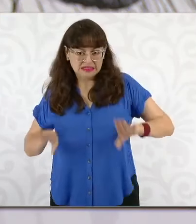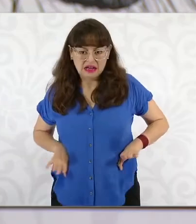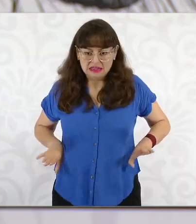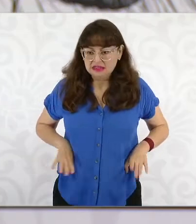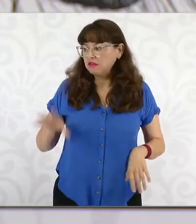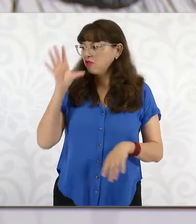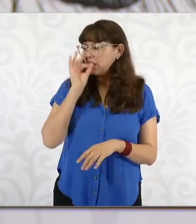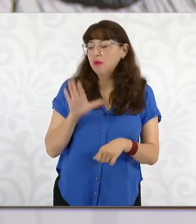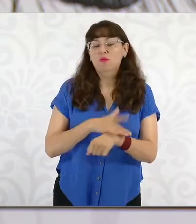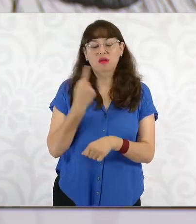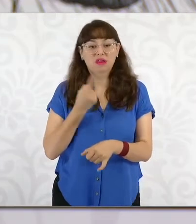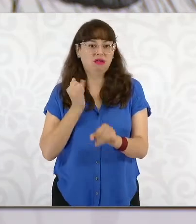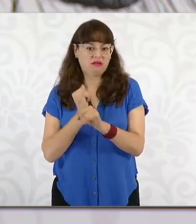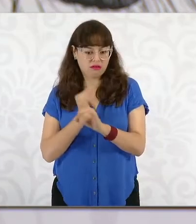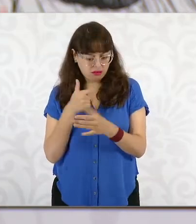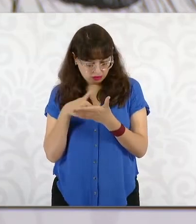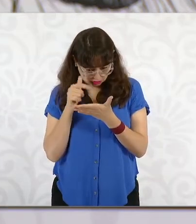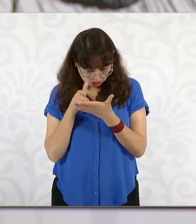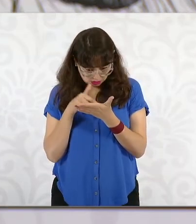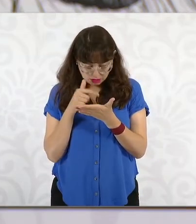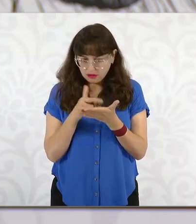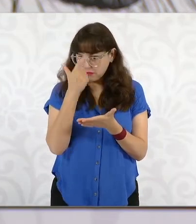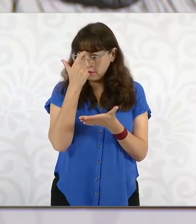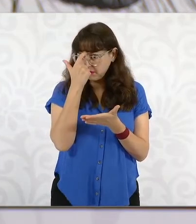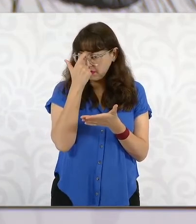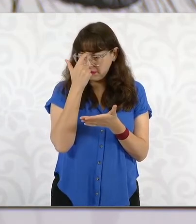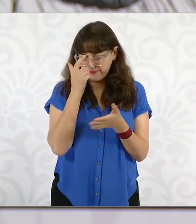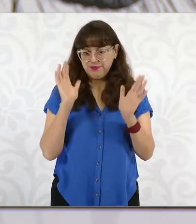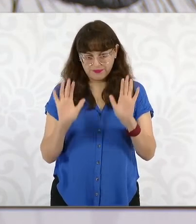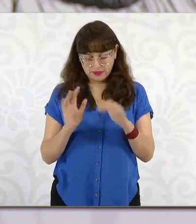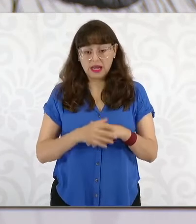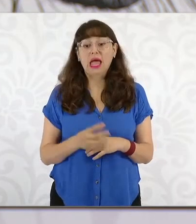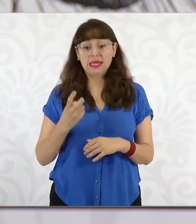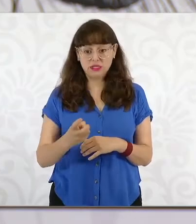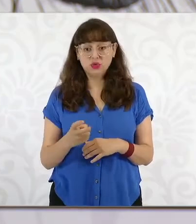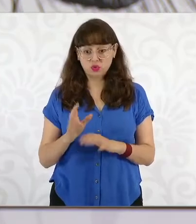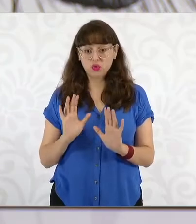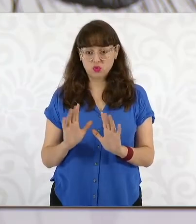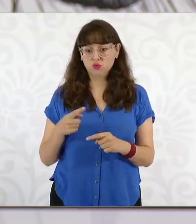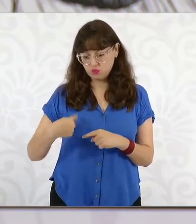generan a partir de las redes sociales por el uso excesivo de las mismas. Entonces ya vamos a